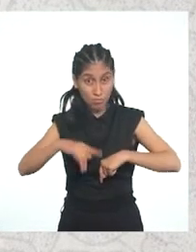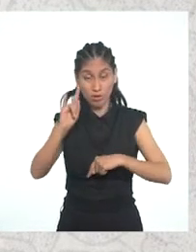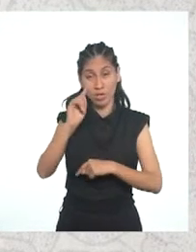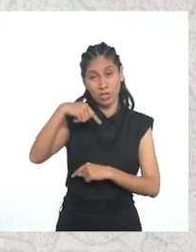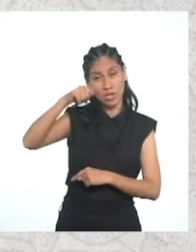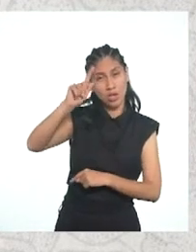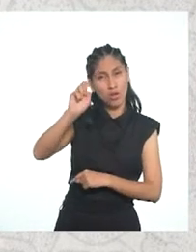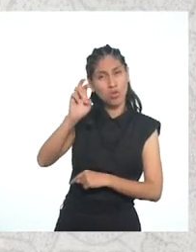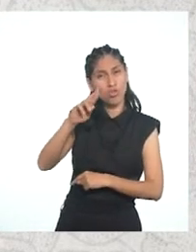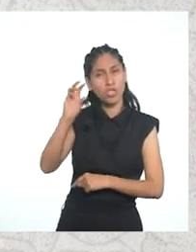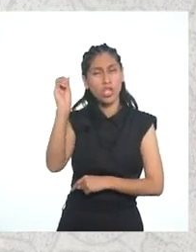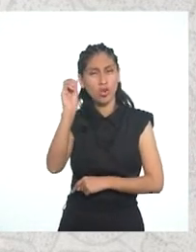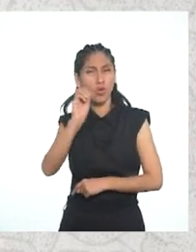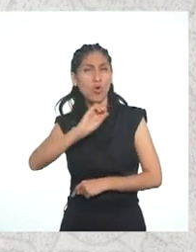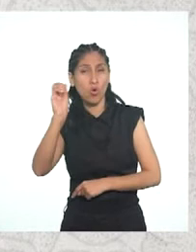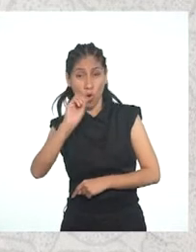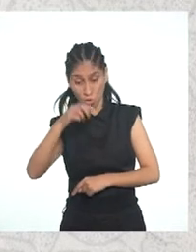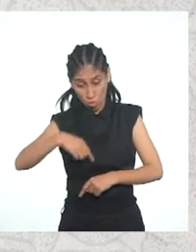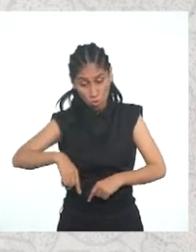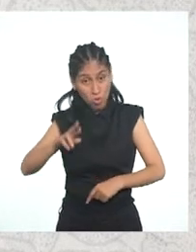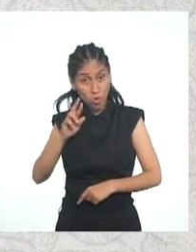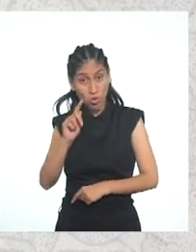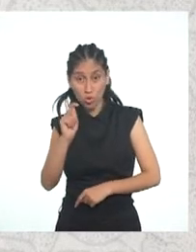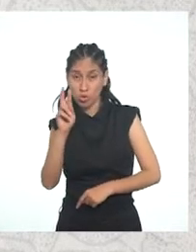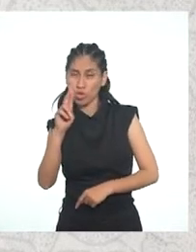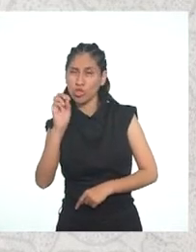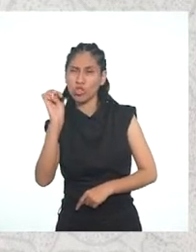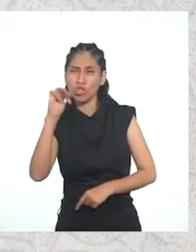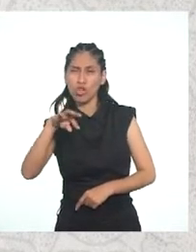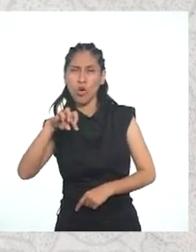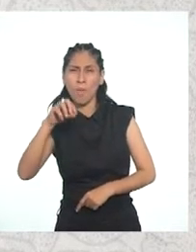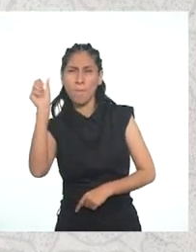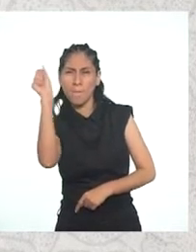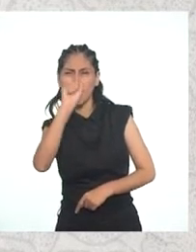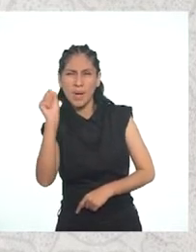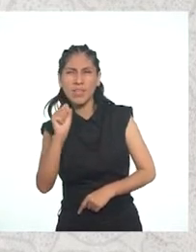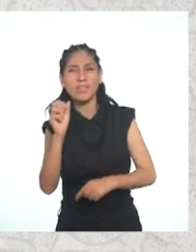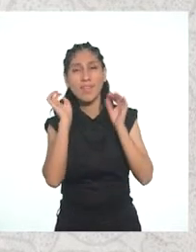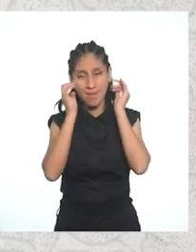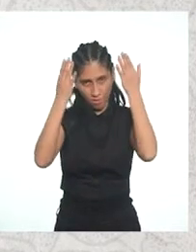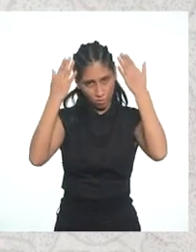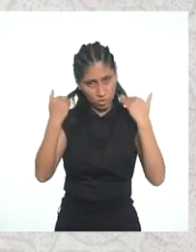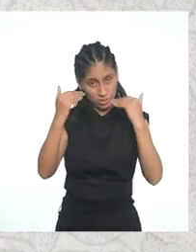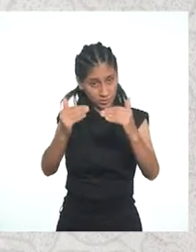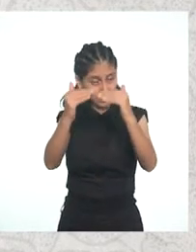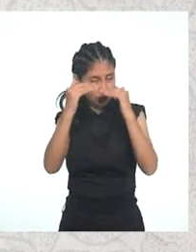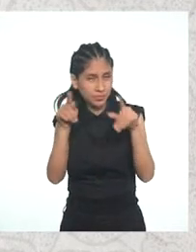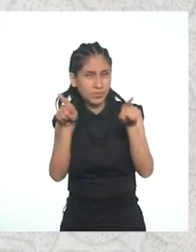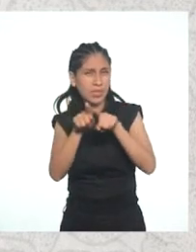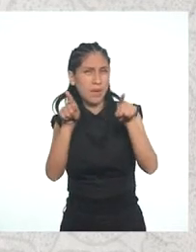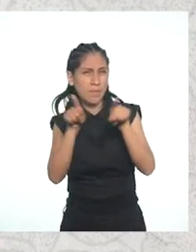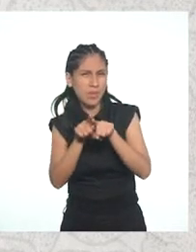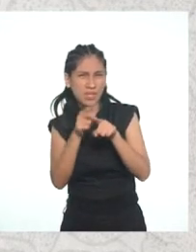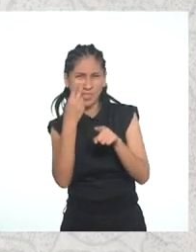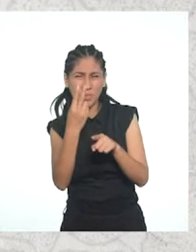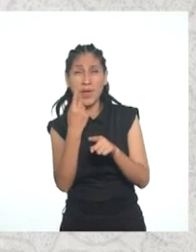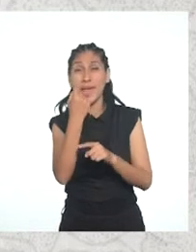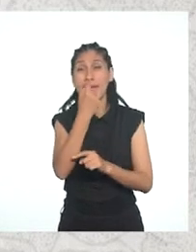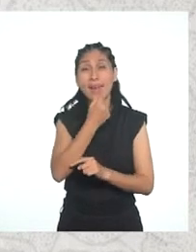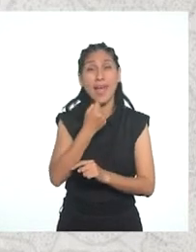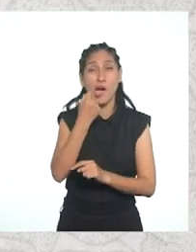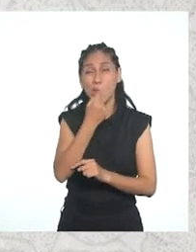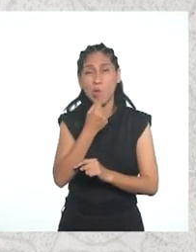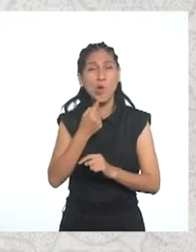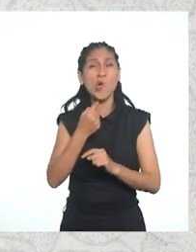Falopio en las mujeres, así como en la uretra masculina. También se puede encontrar en la